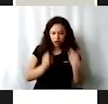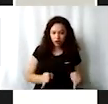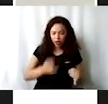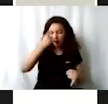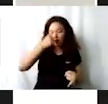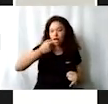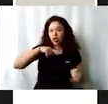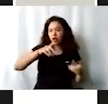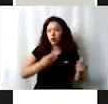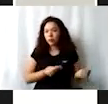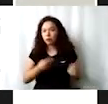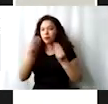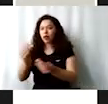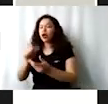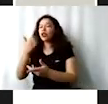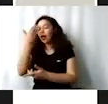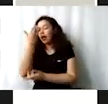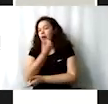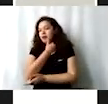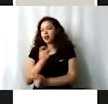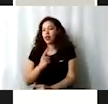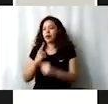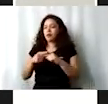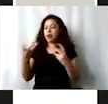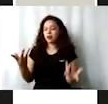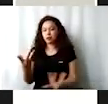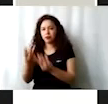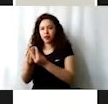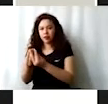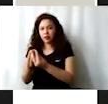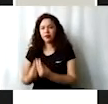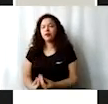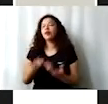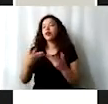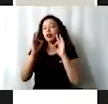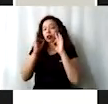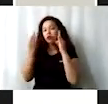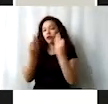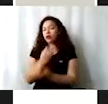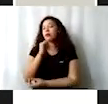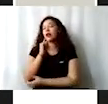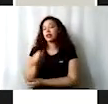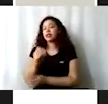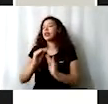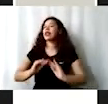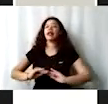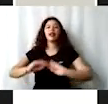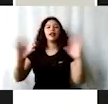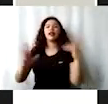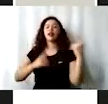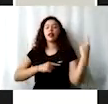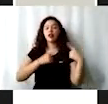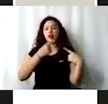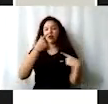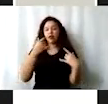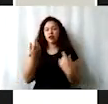sumarte al esfuerzo de talentos que es tu equipo. Y de esa manera, por supuesto, que va a aumentar esa variedad de